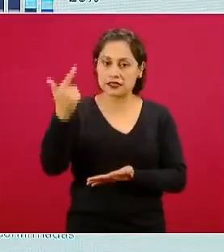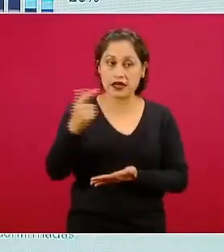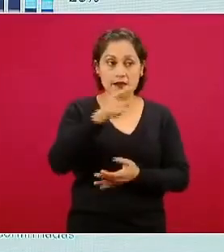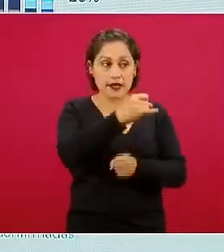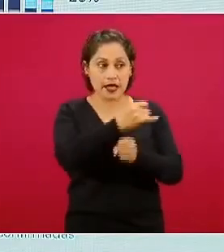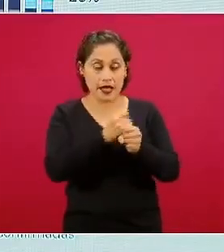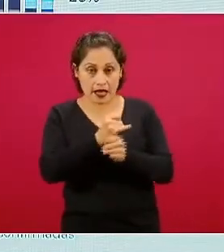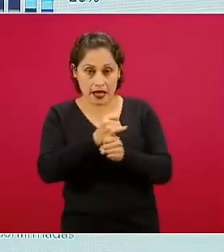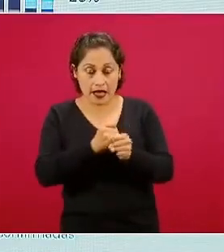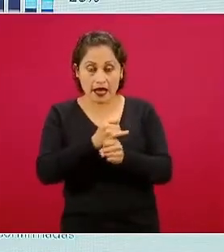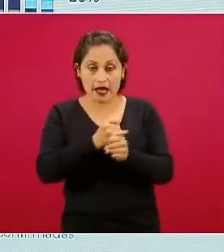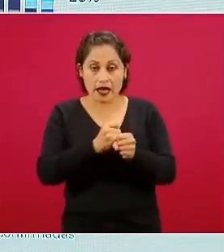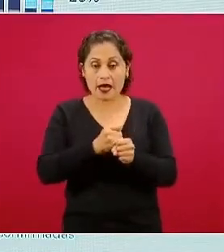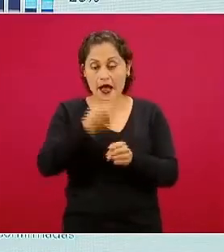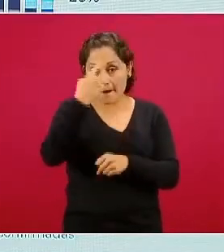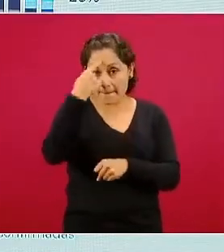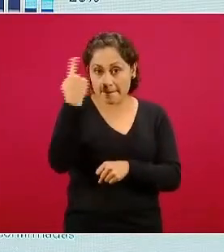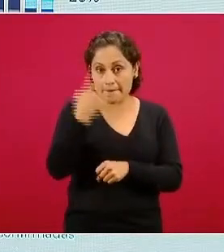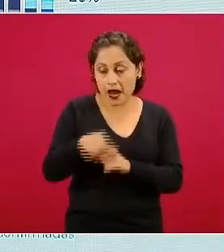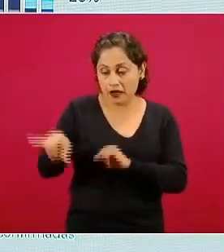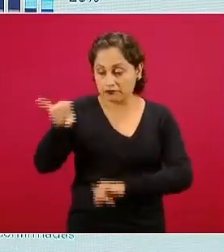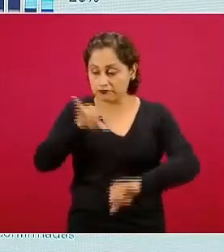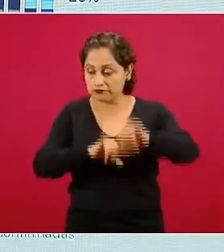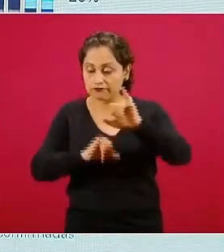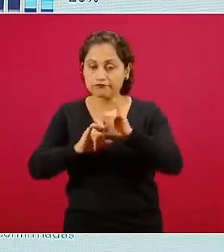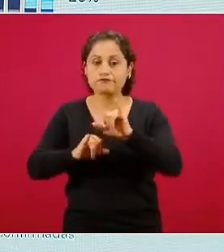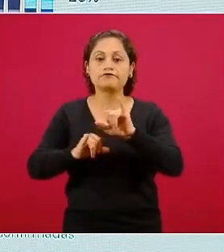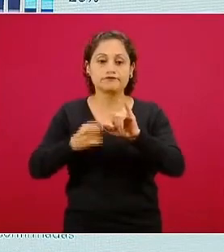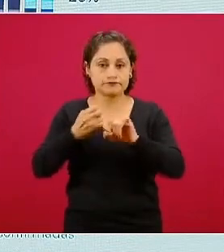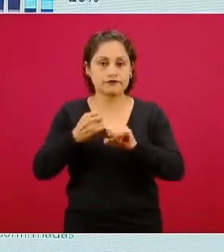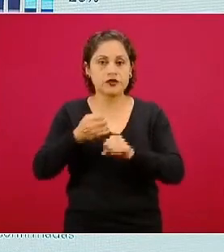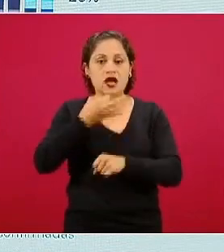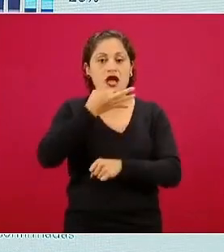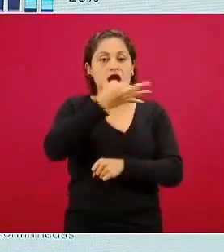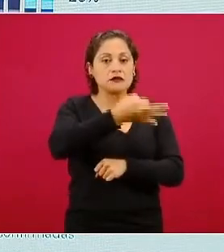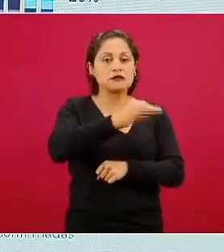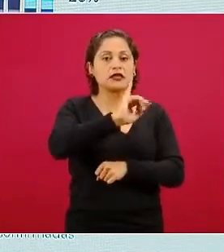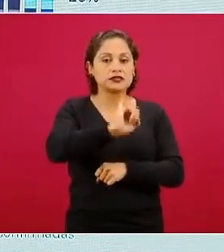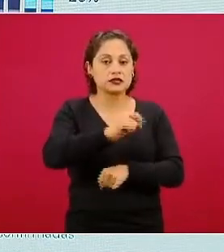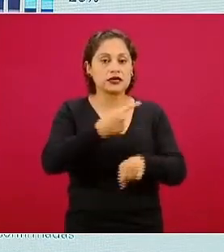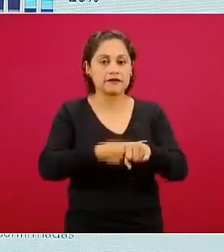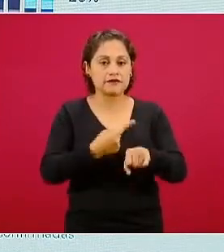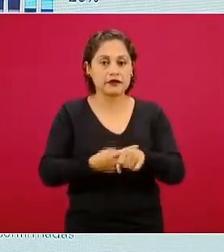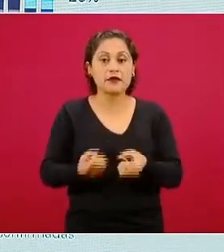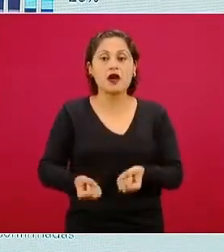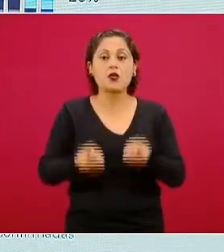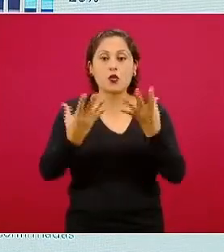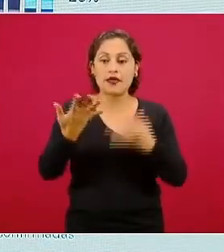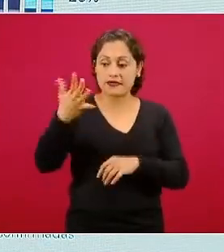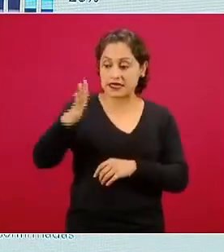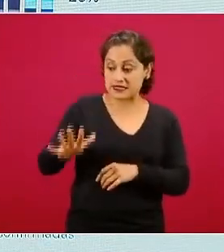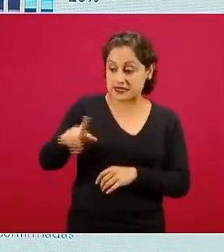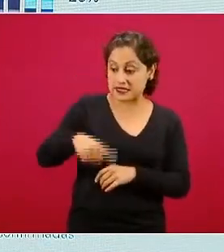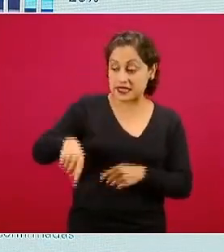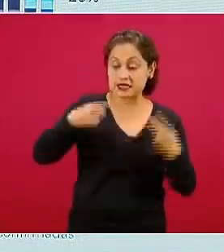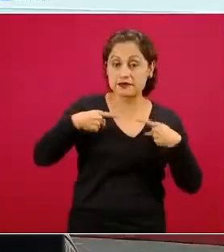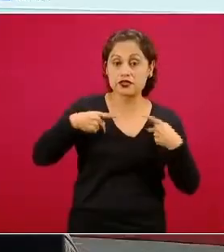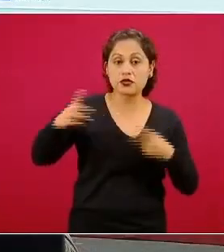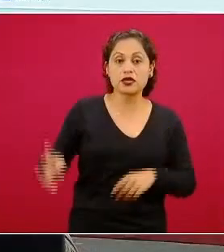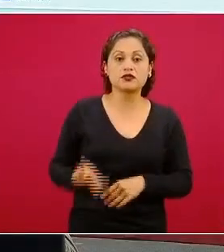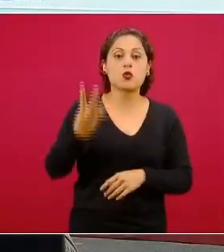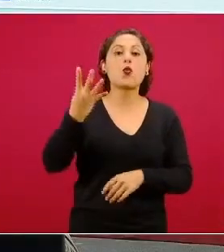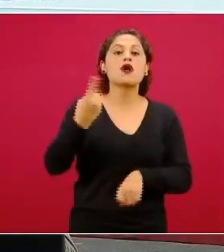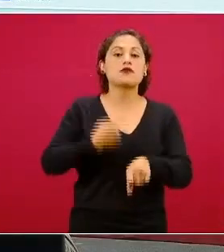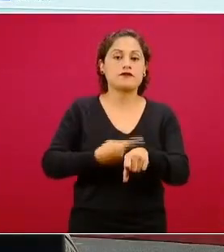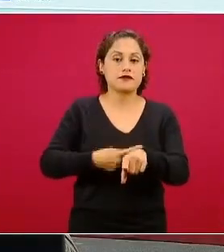para diagnóstico por laboratorio, cuántas de ellas resultan positivas al virus SARS-CoV-2. ¿Cuántas? 4 de cada 10. En este momento 4 de cada